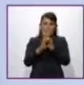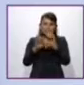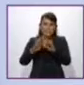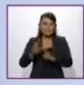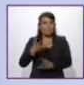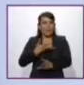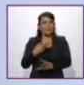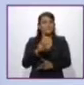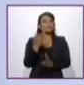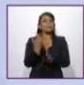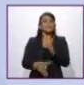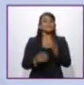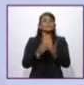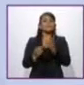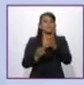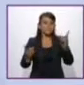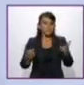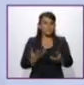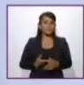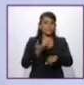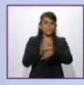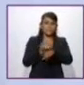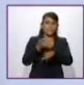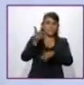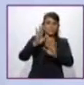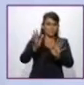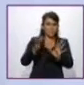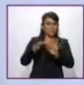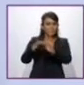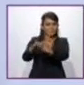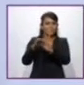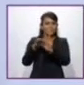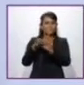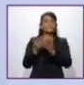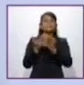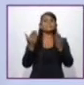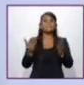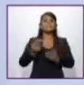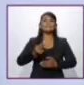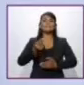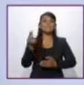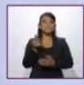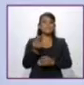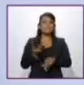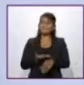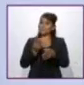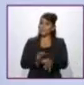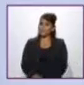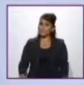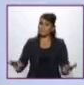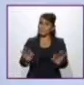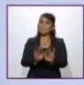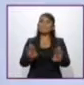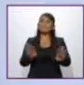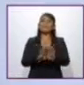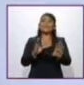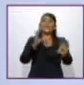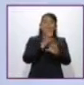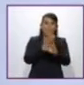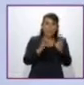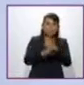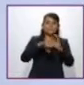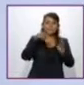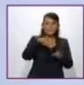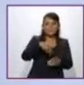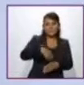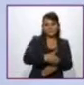lazos en los Estados Unidos, ellos ya tienen lazos en el extranjero. Lo que hay que fomentar, hay que saber cómo exportar estos productos, cómo exportar